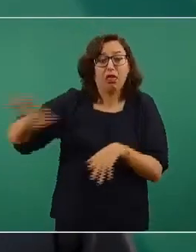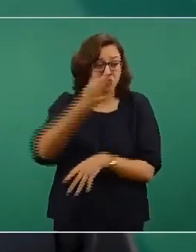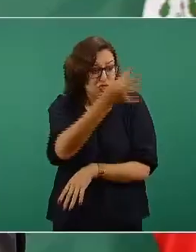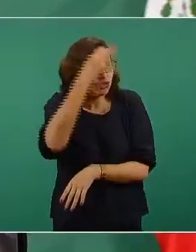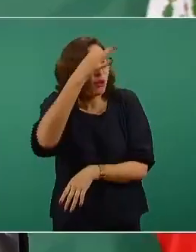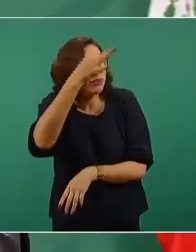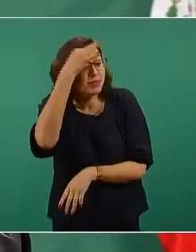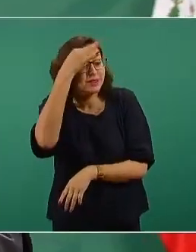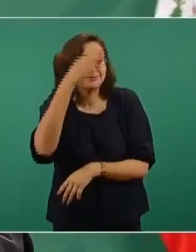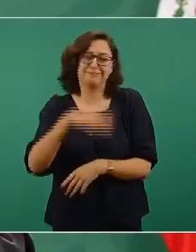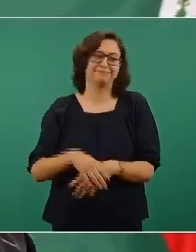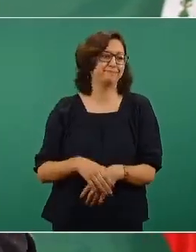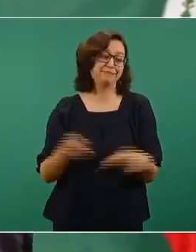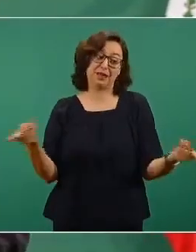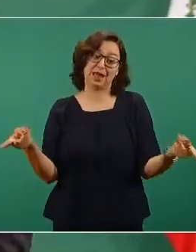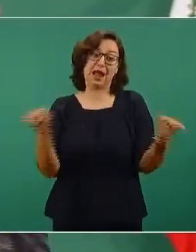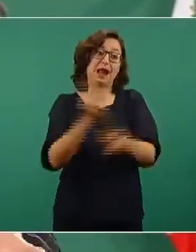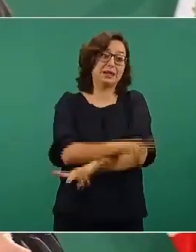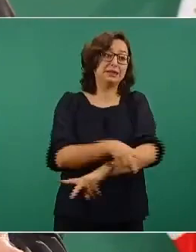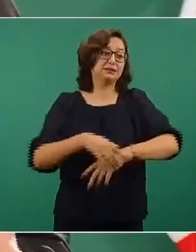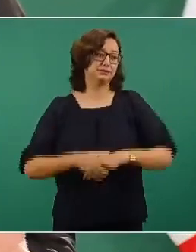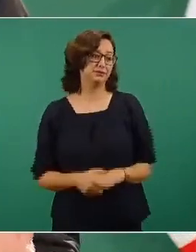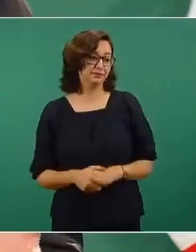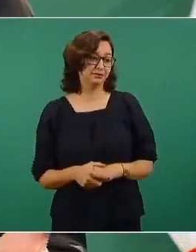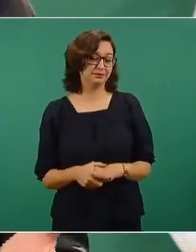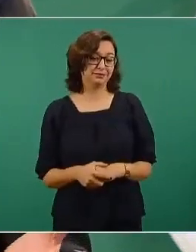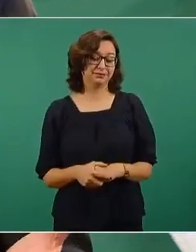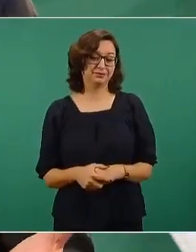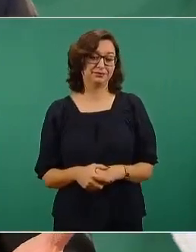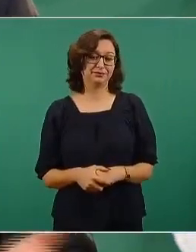tonto. Y como antes,